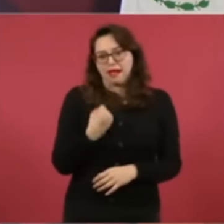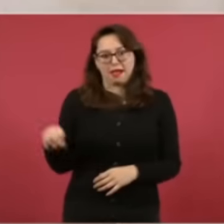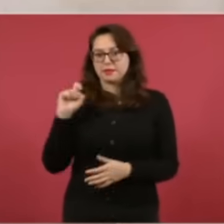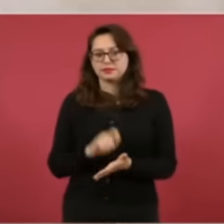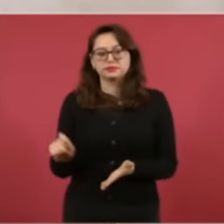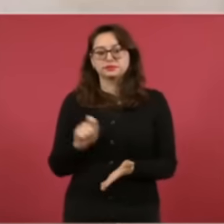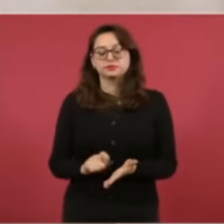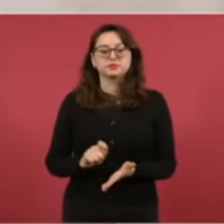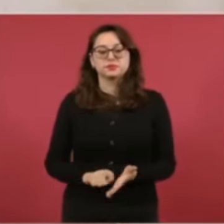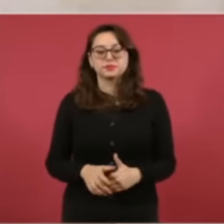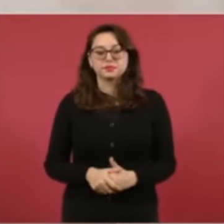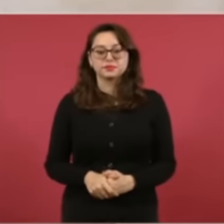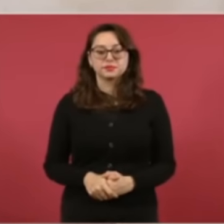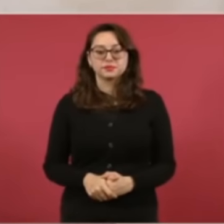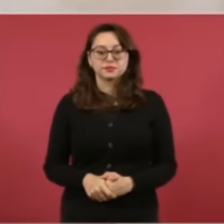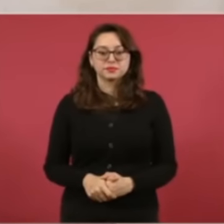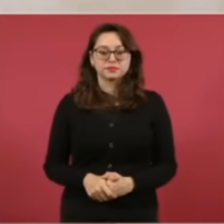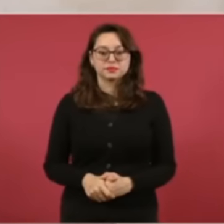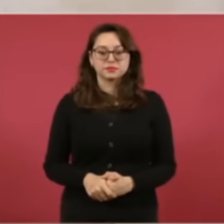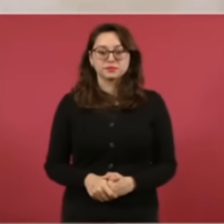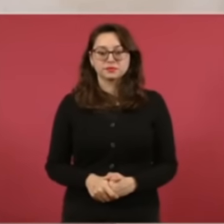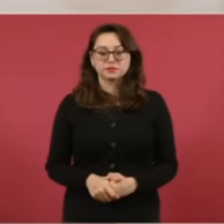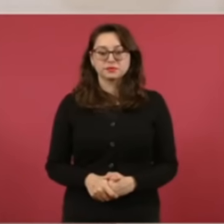del país, de los mejores.